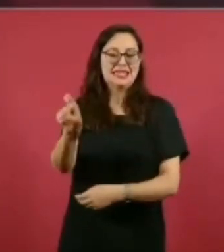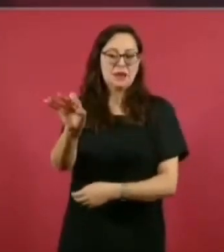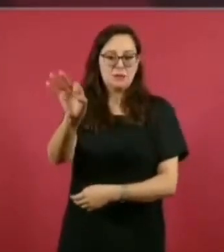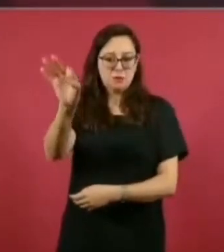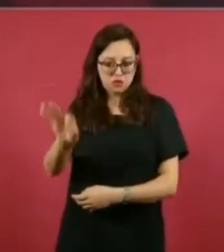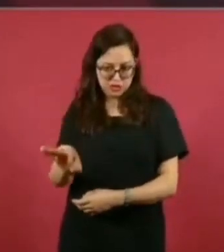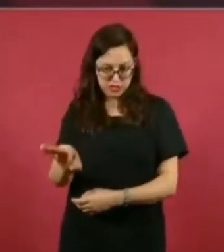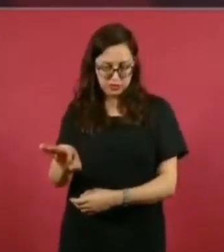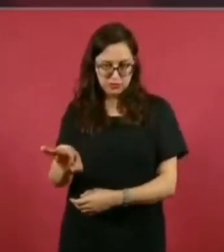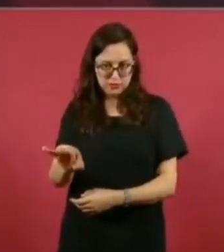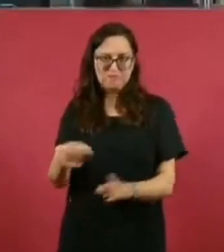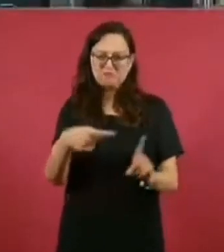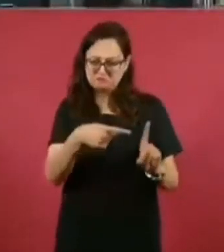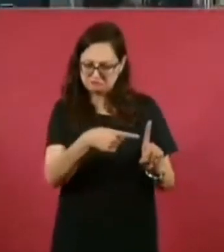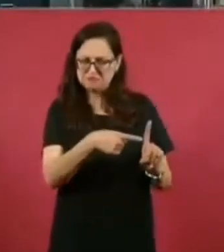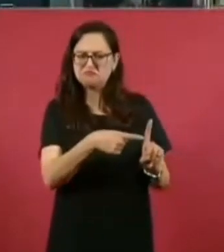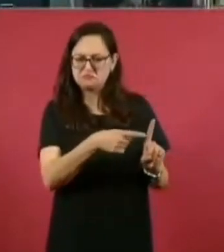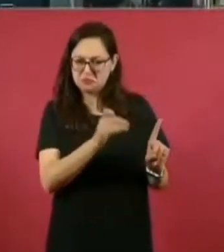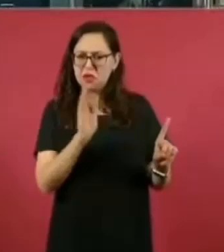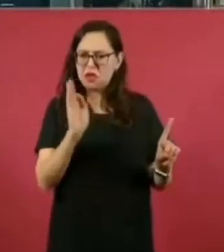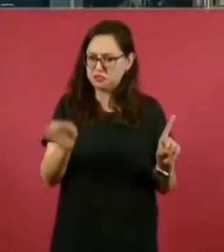ayudó también mucho